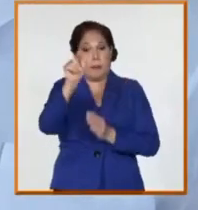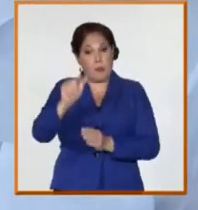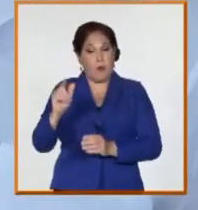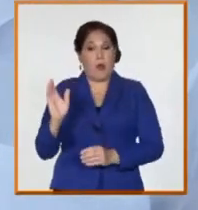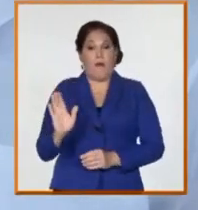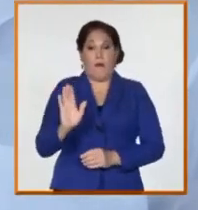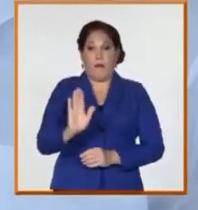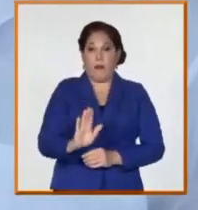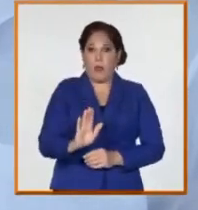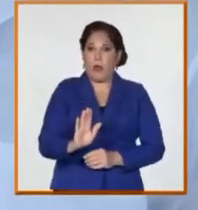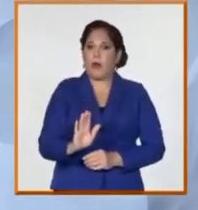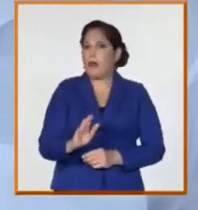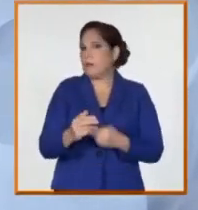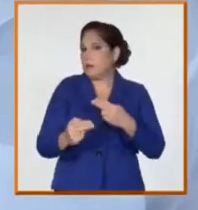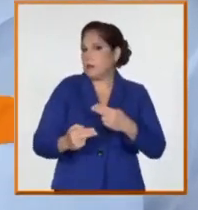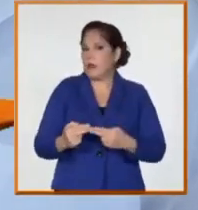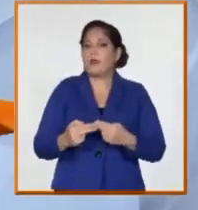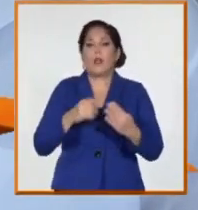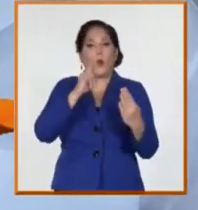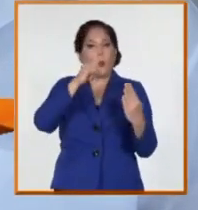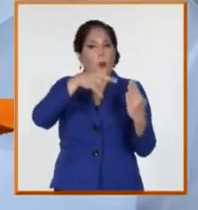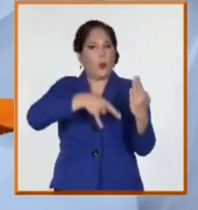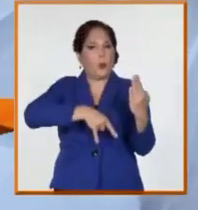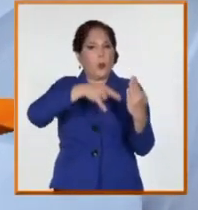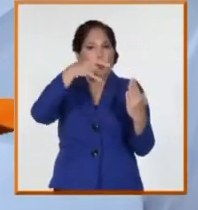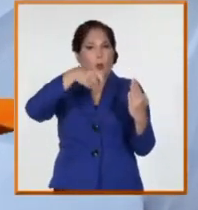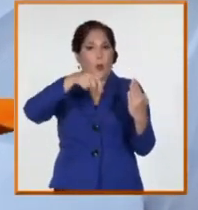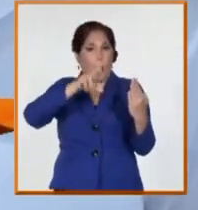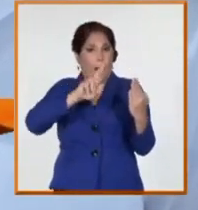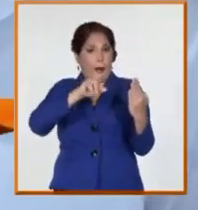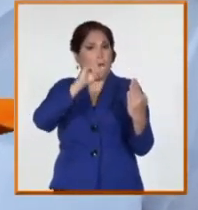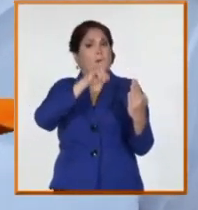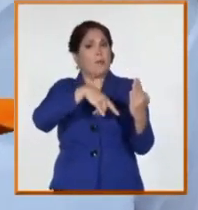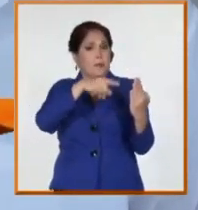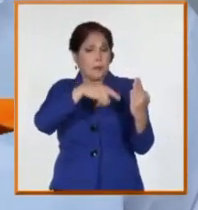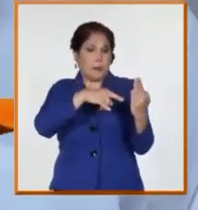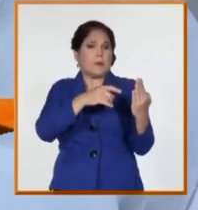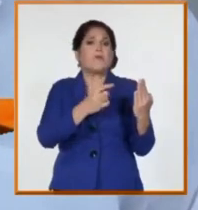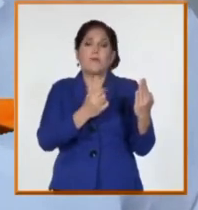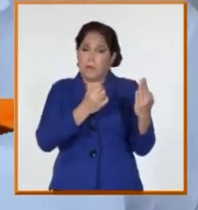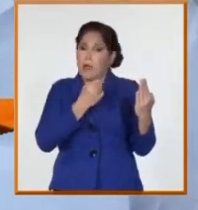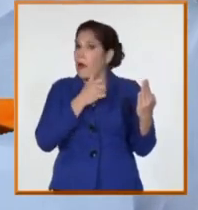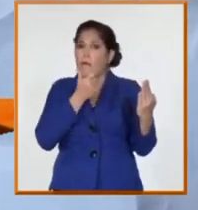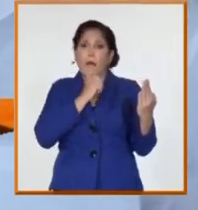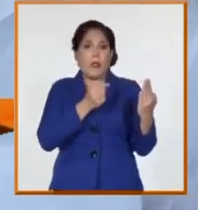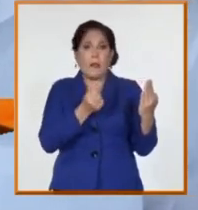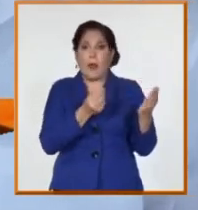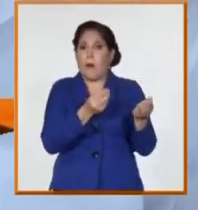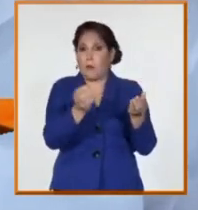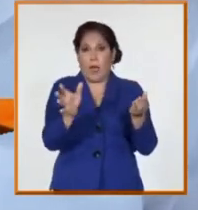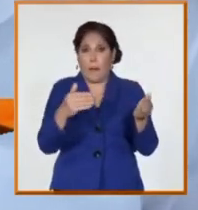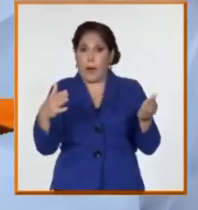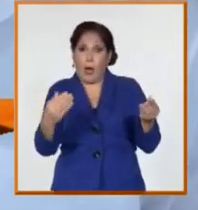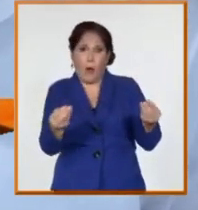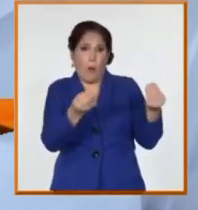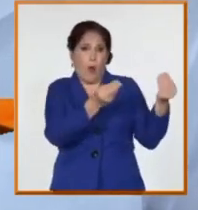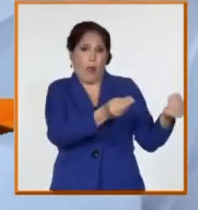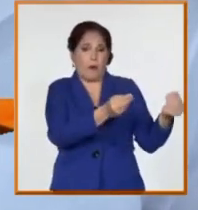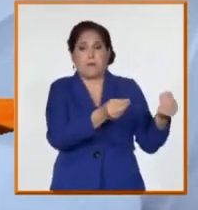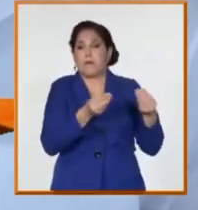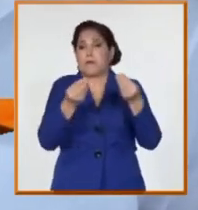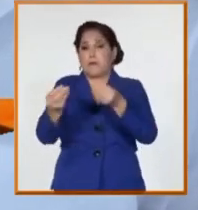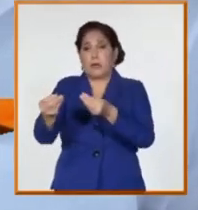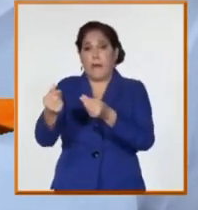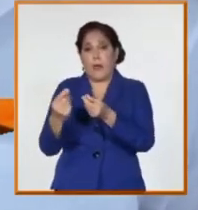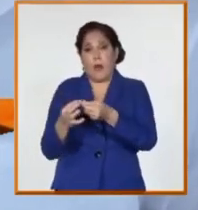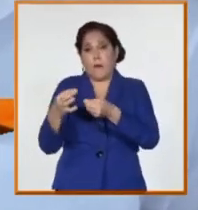se le hace el escaneo con el código QR con en zona y hace la entrega productos normalmente y todo